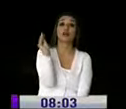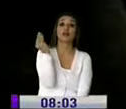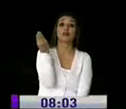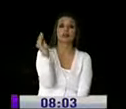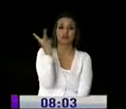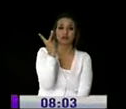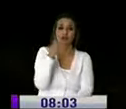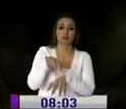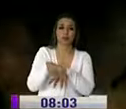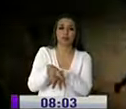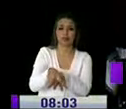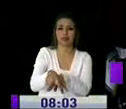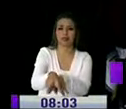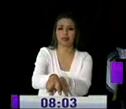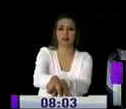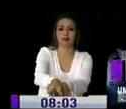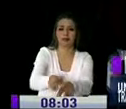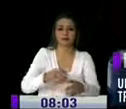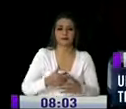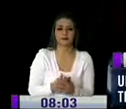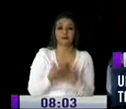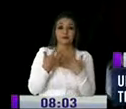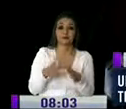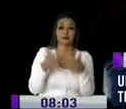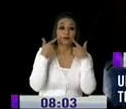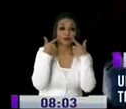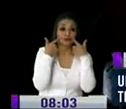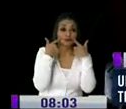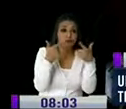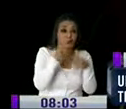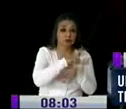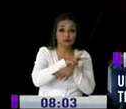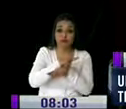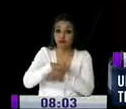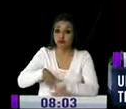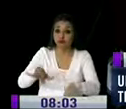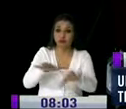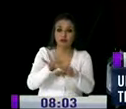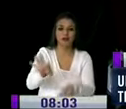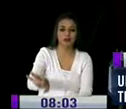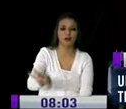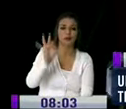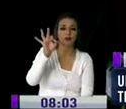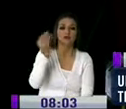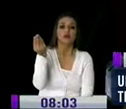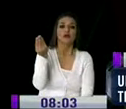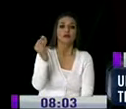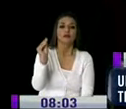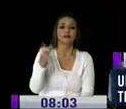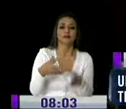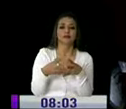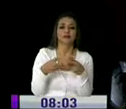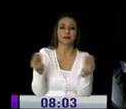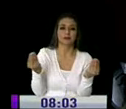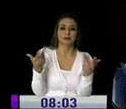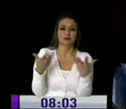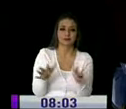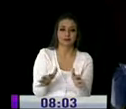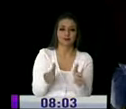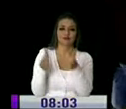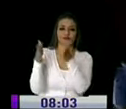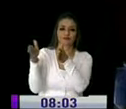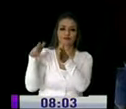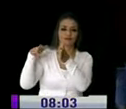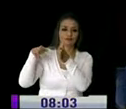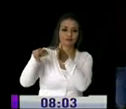San Pedro. Se realizó la inspección, se comprobó afirmativamente el cuerpo de uno de los jóvenes desaparecidos y luego se procedió a hacer el levantamiento